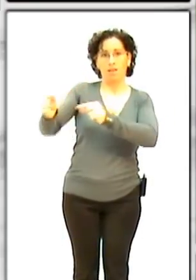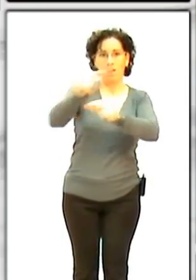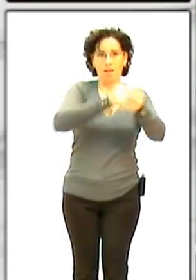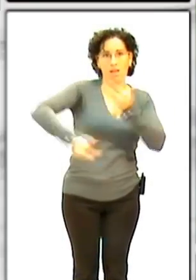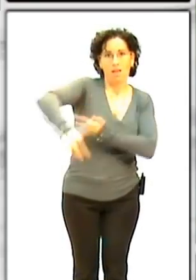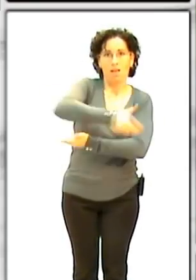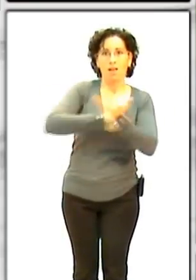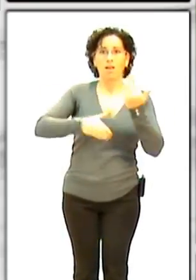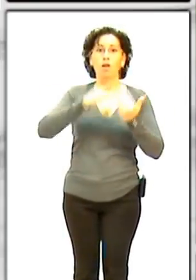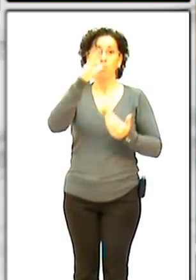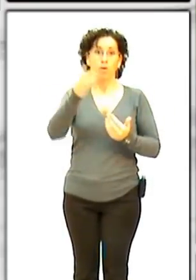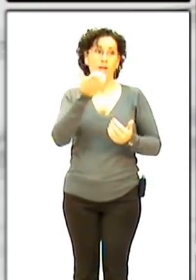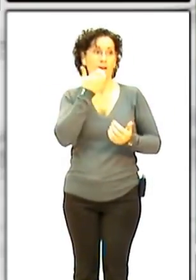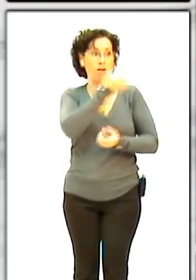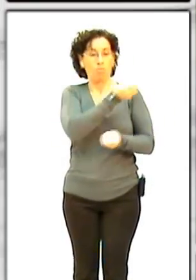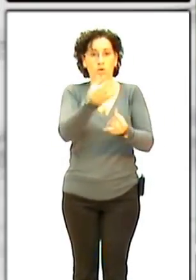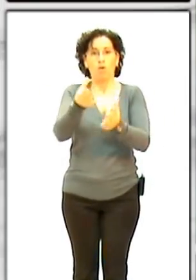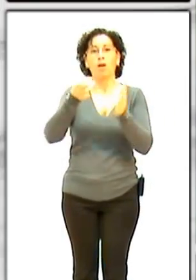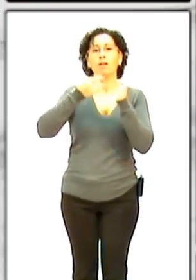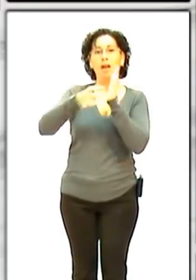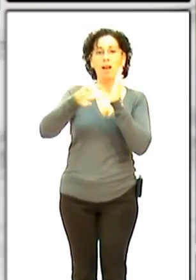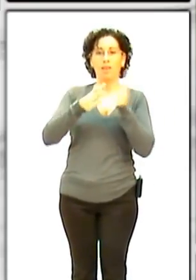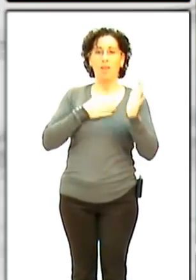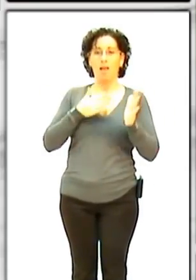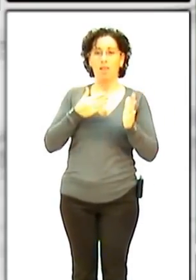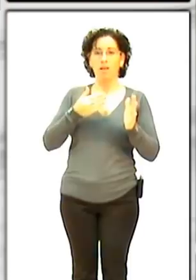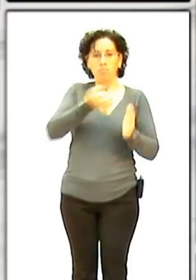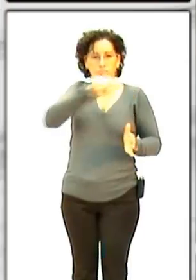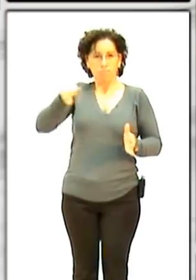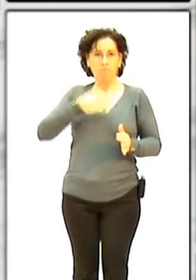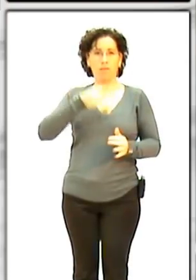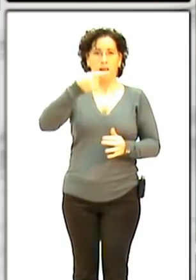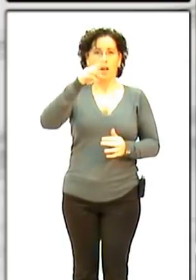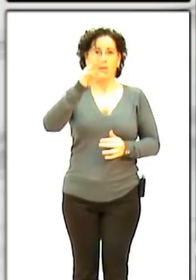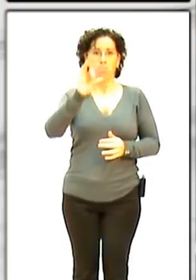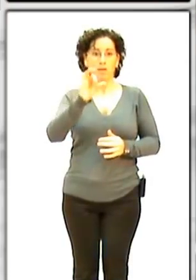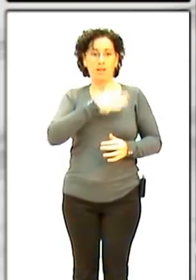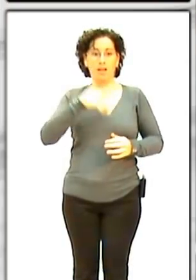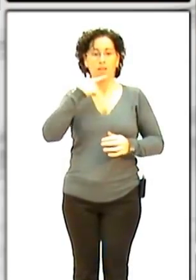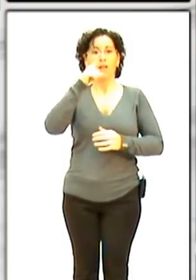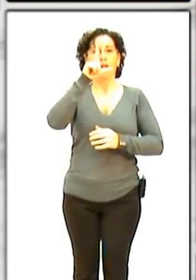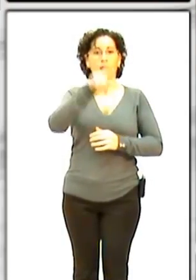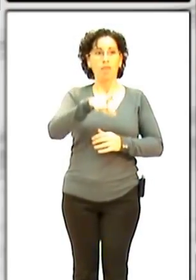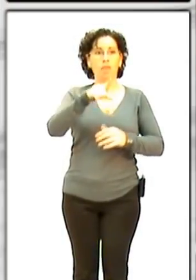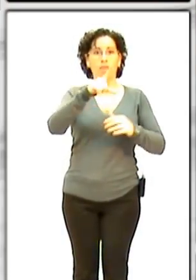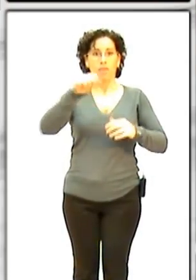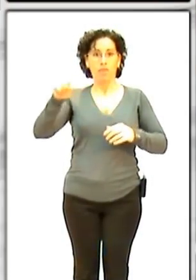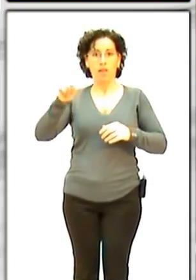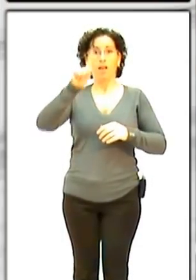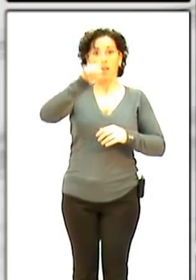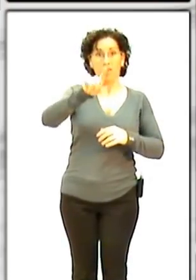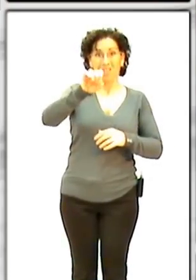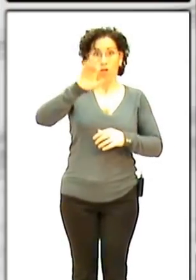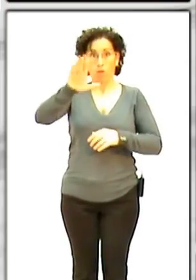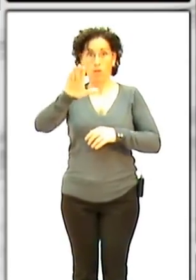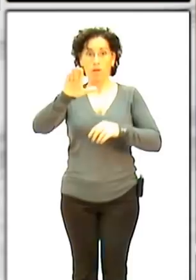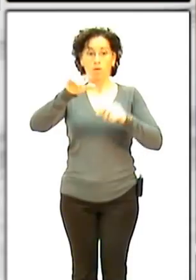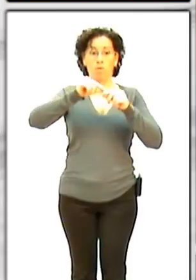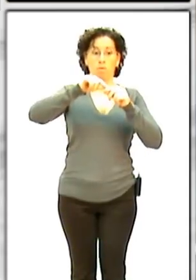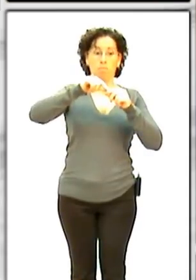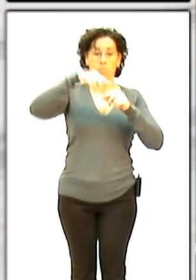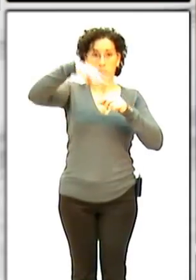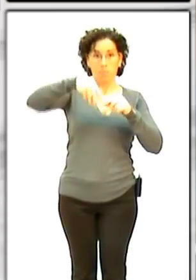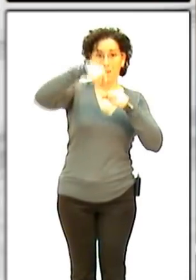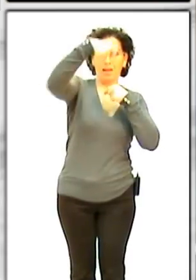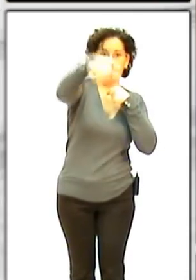la calidad de la precisión del sistema GPS, que como comentábamos pasa de los 100 metros a los 5 o 10 metros de precisión que tiene ahora mismo, pero que eso